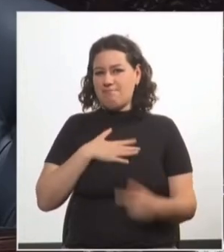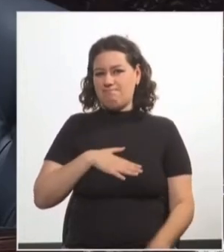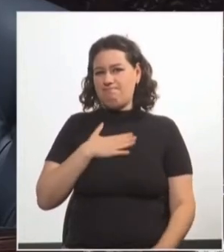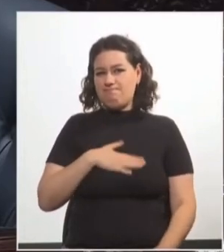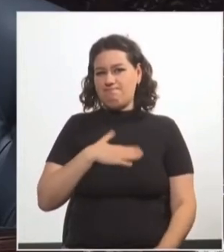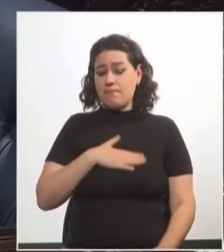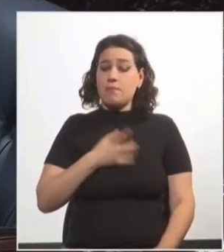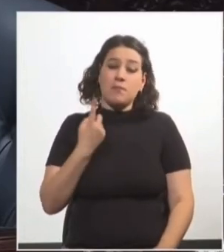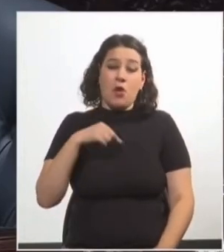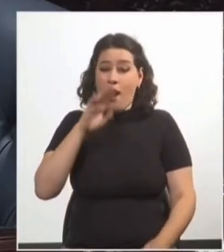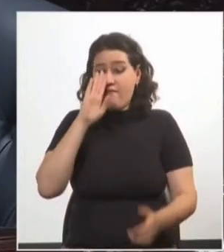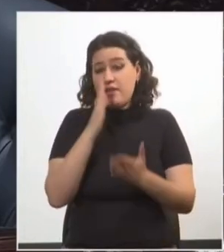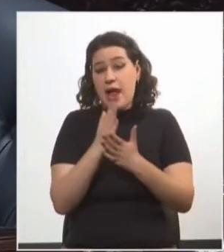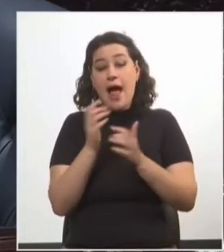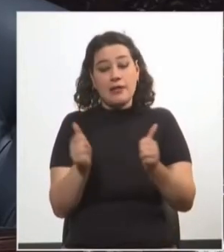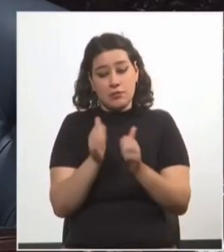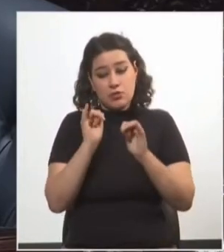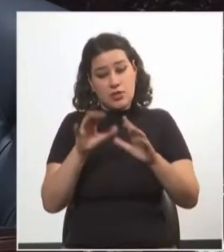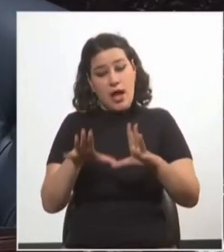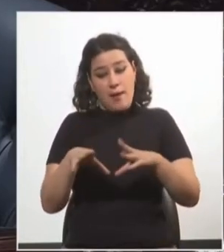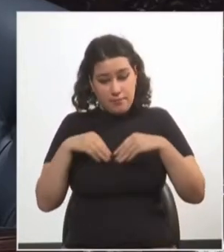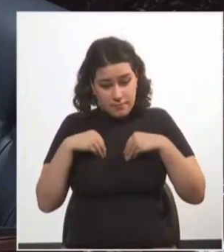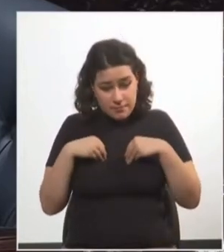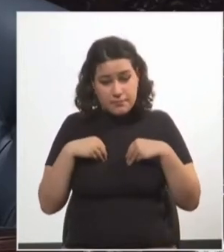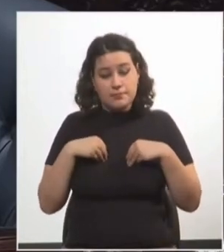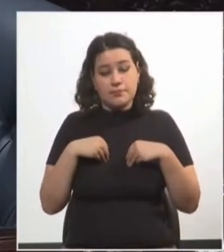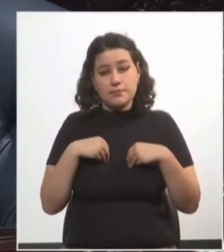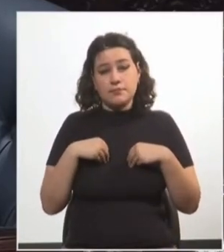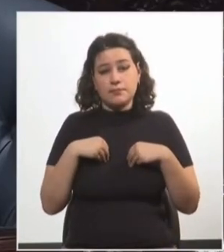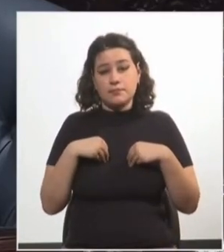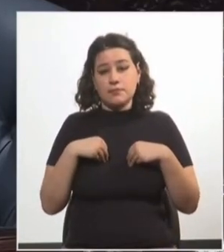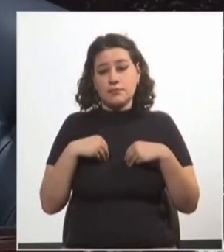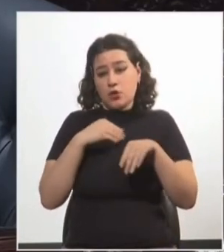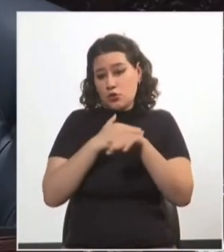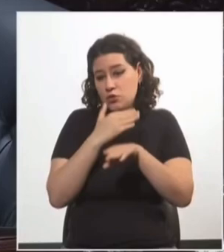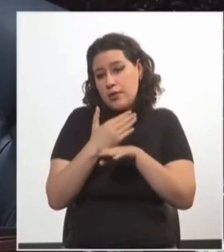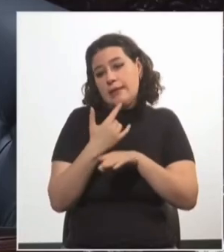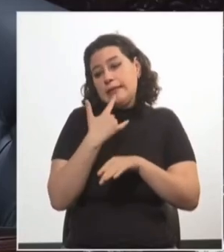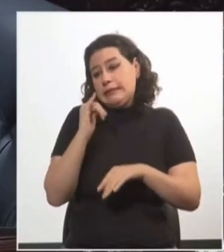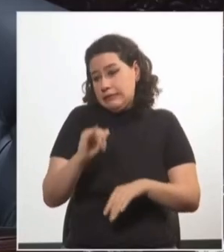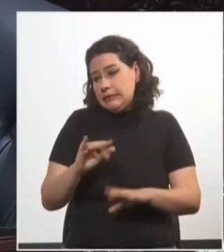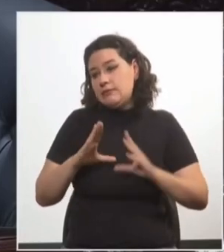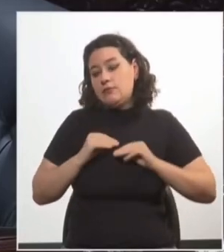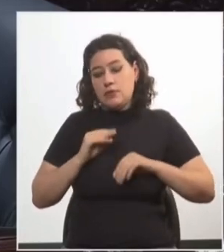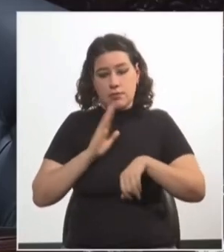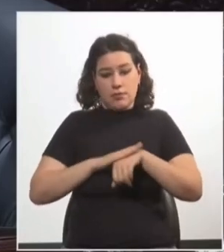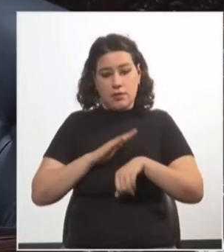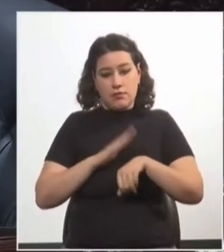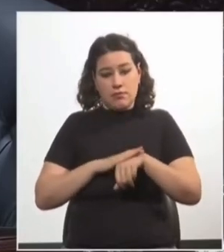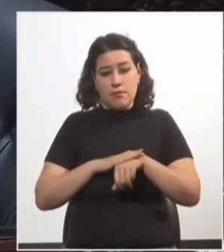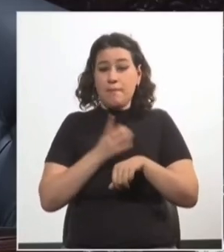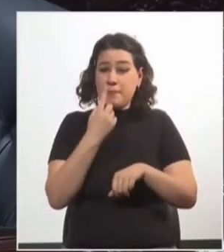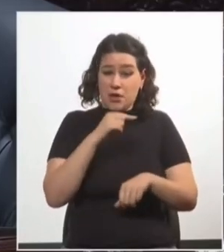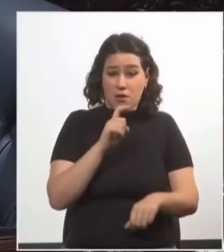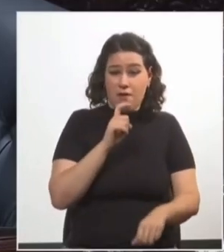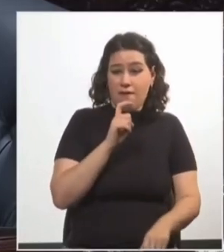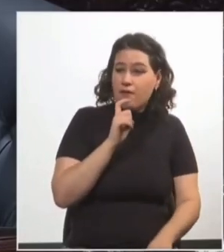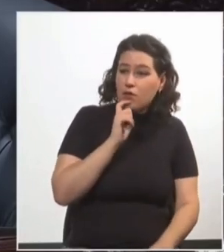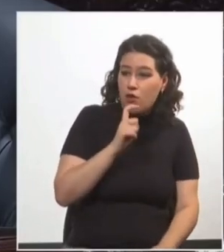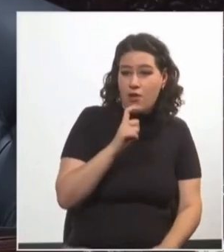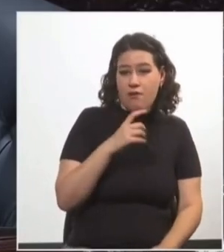se hizo asumiendo costos políticos con responsabilidad. Tampoco la oposición lo apoyó.